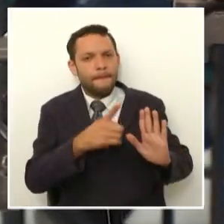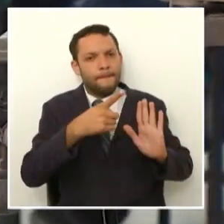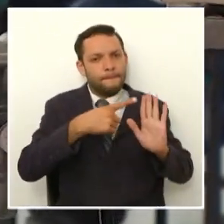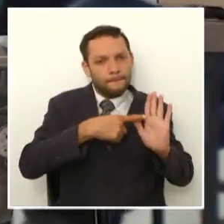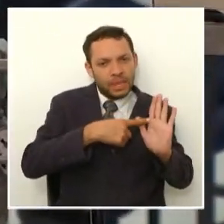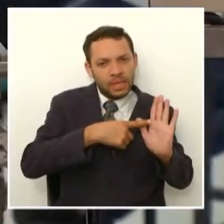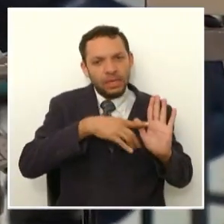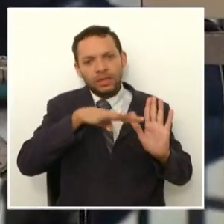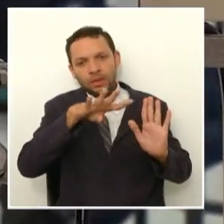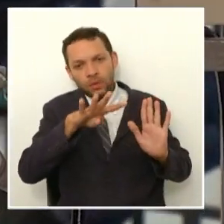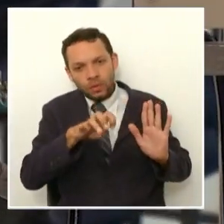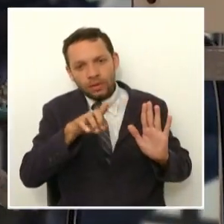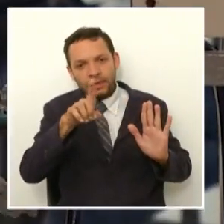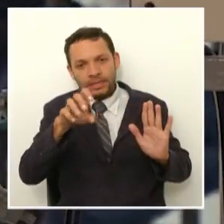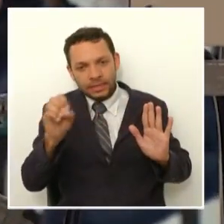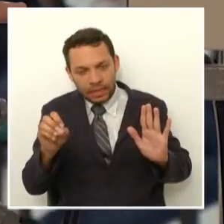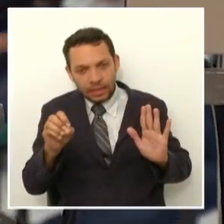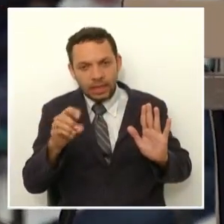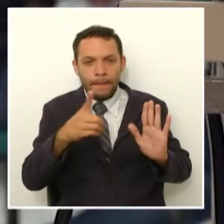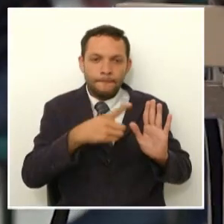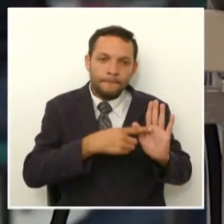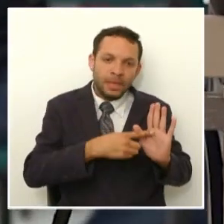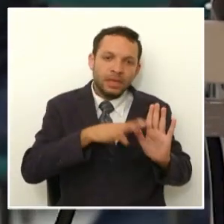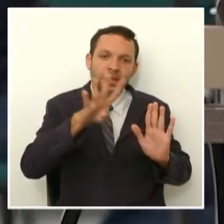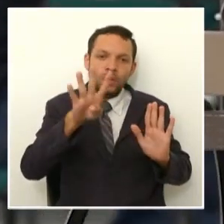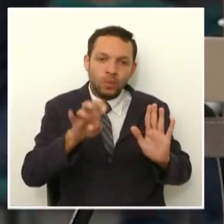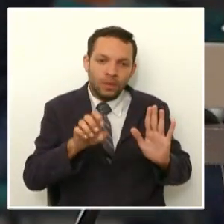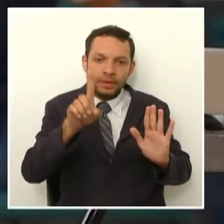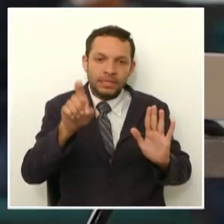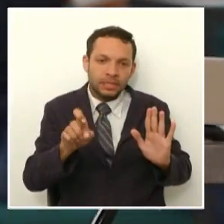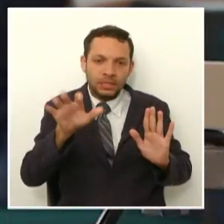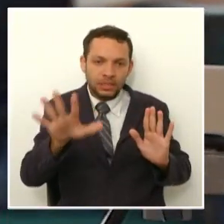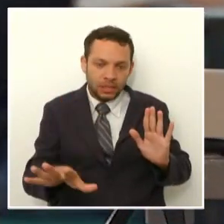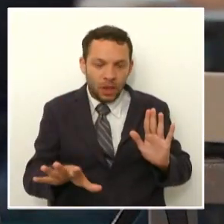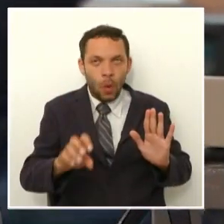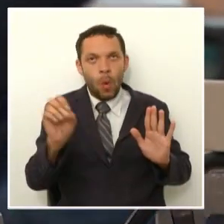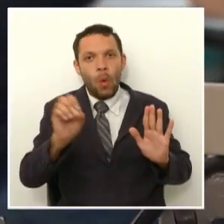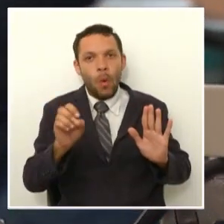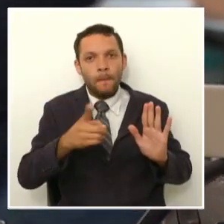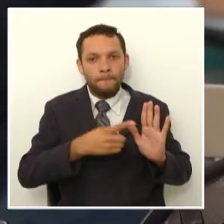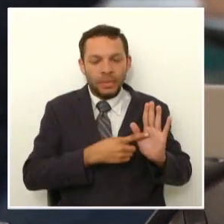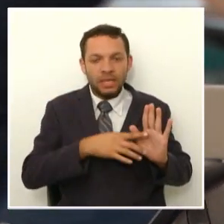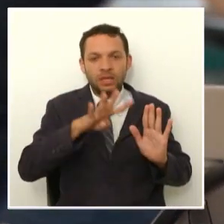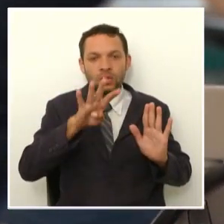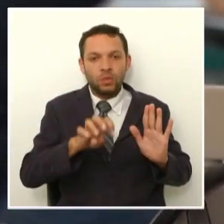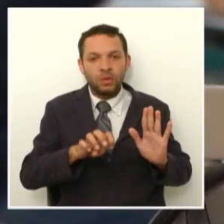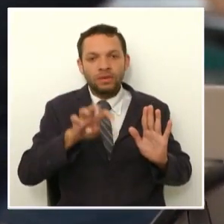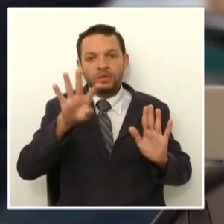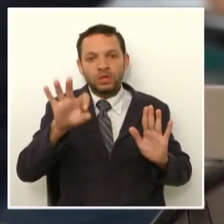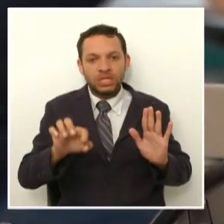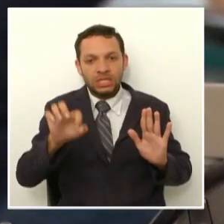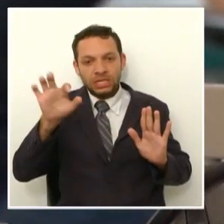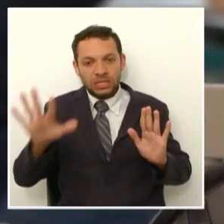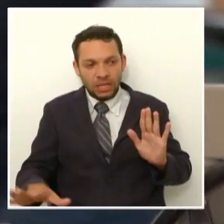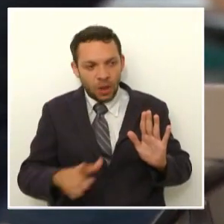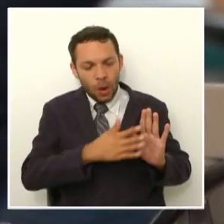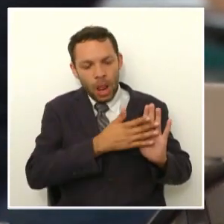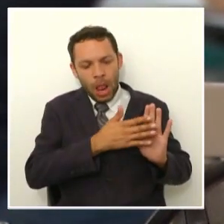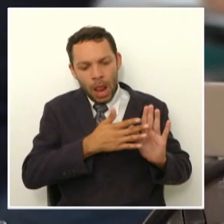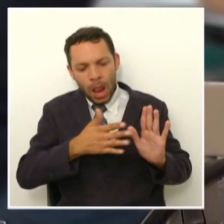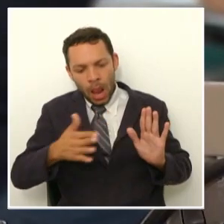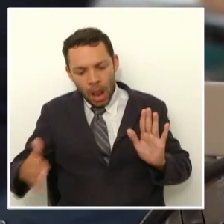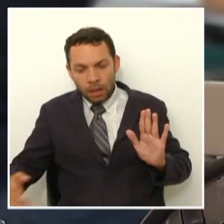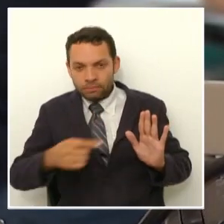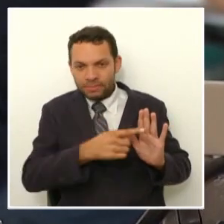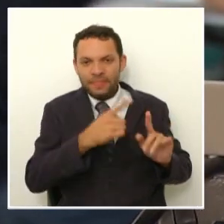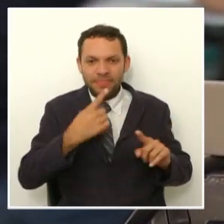60, 65, 70. Esta ya es una máquina del año 80, 85, 90, ¿no? Y así sucesivamente, ¿no es